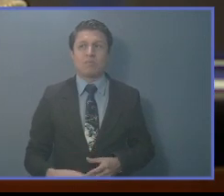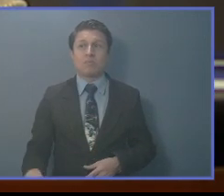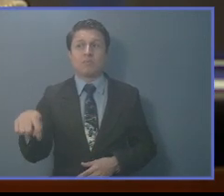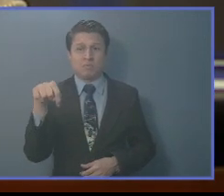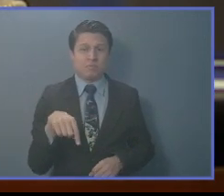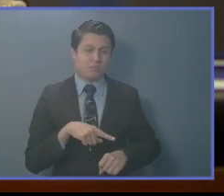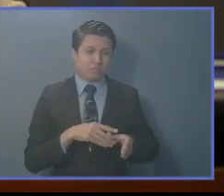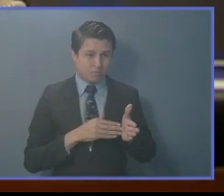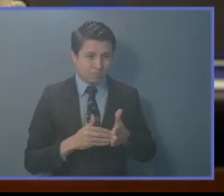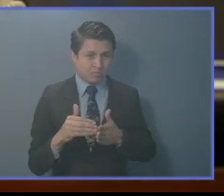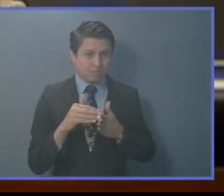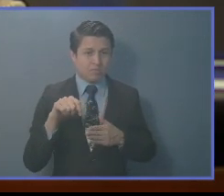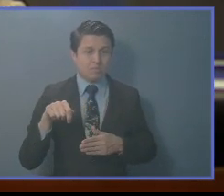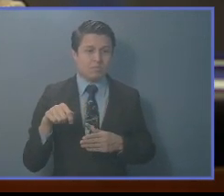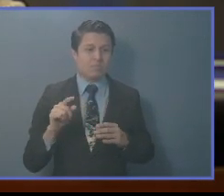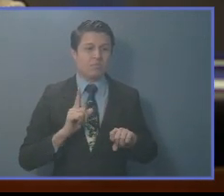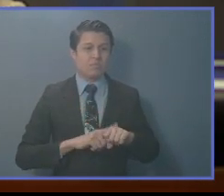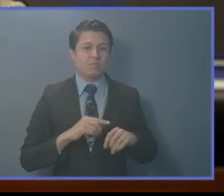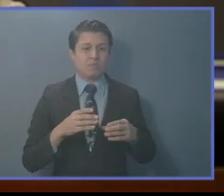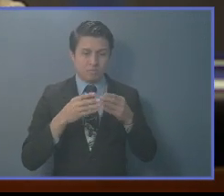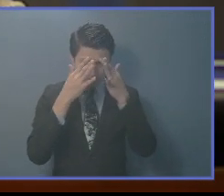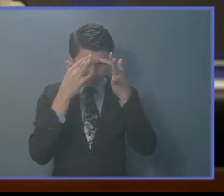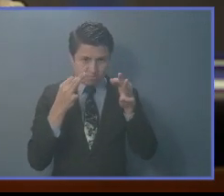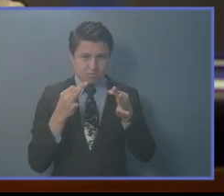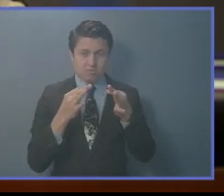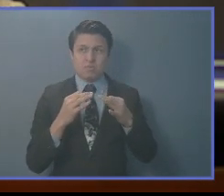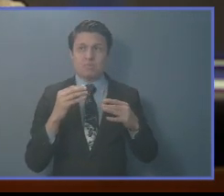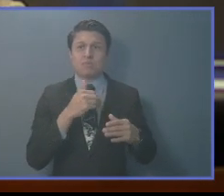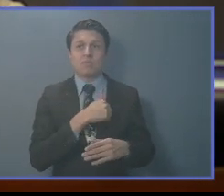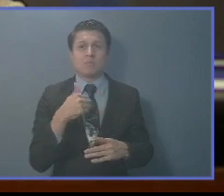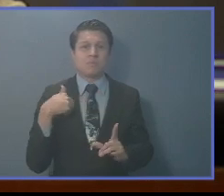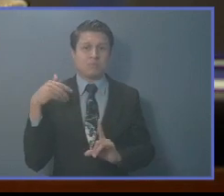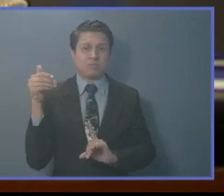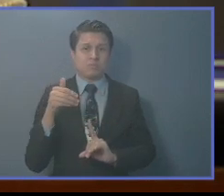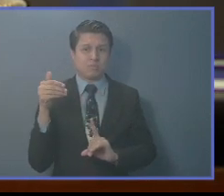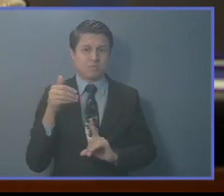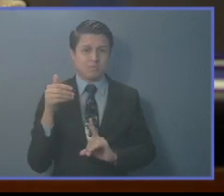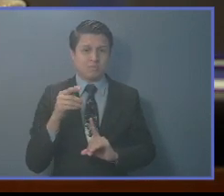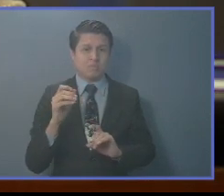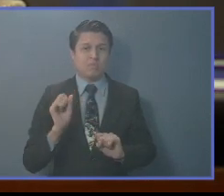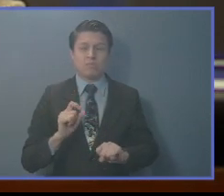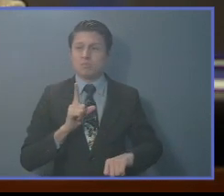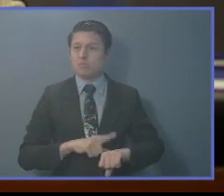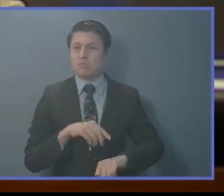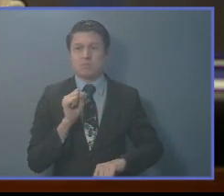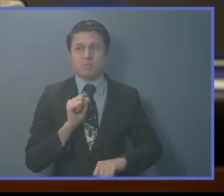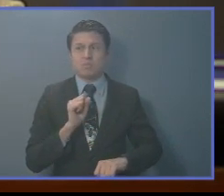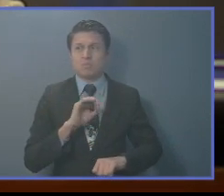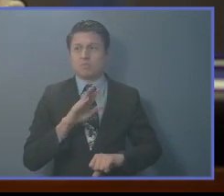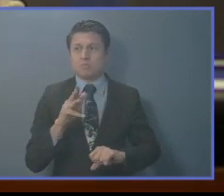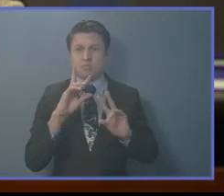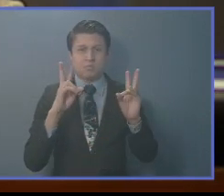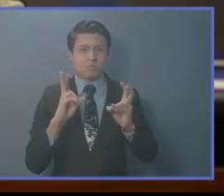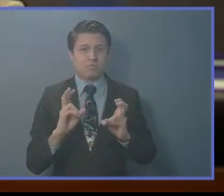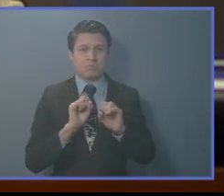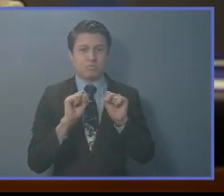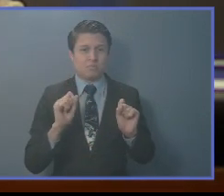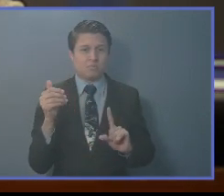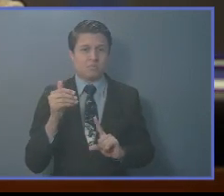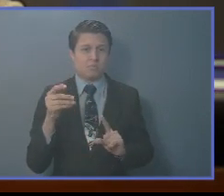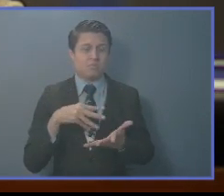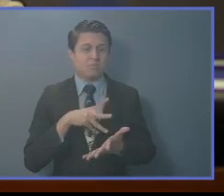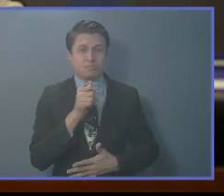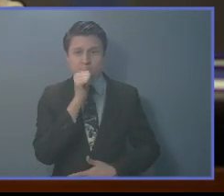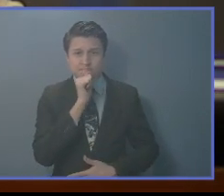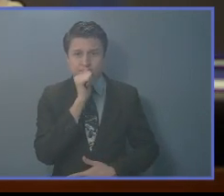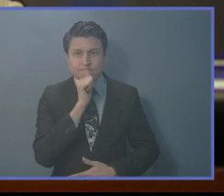de la entrada en vigencia del presente decreto y hasta que el Ministerio de Educación lo indique, se suspenden en todo el sistema educativo nacional, público y privado